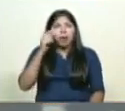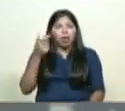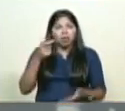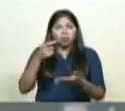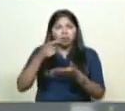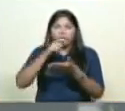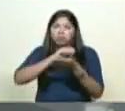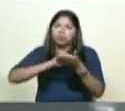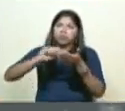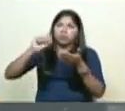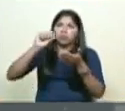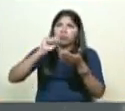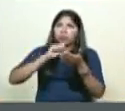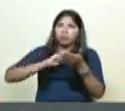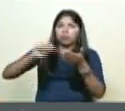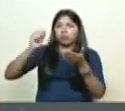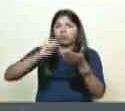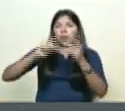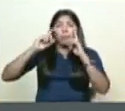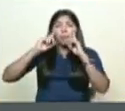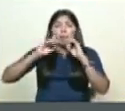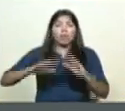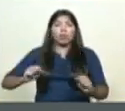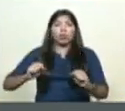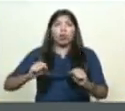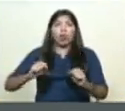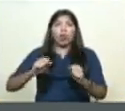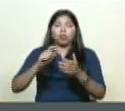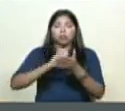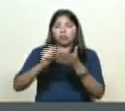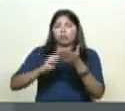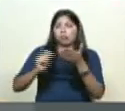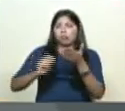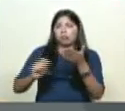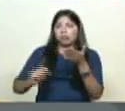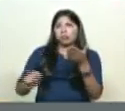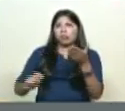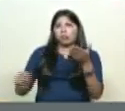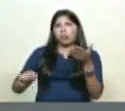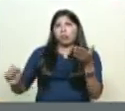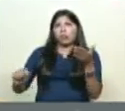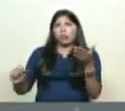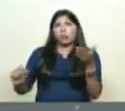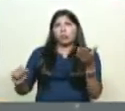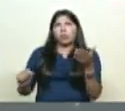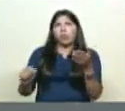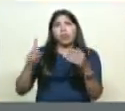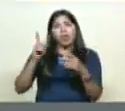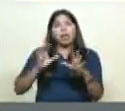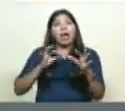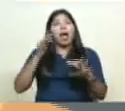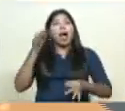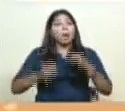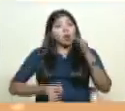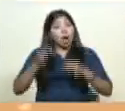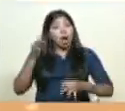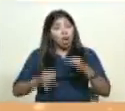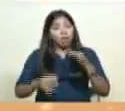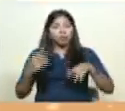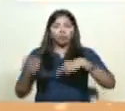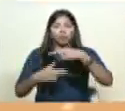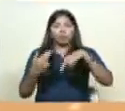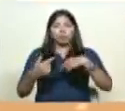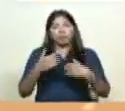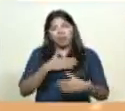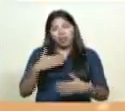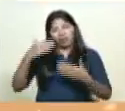digamos, escritor, no solamente abogado y defensor de los derechos humanos, sino que también es un gran abogado revolucionario. Yo quiero